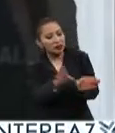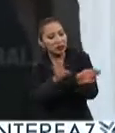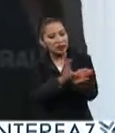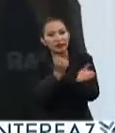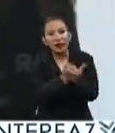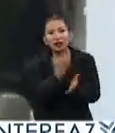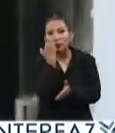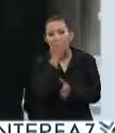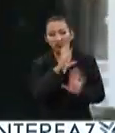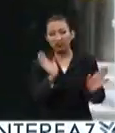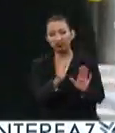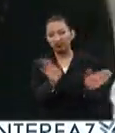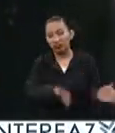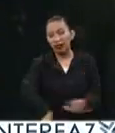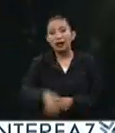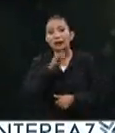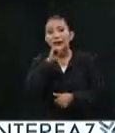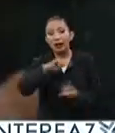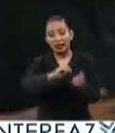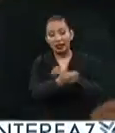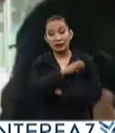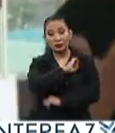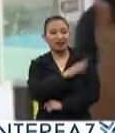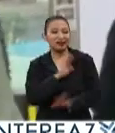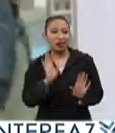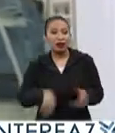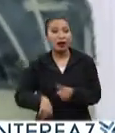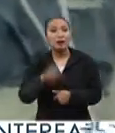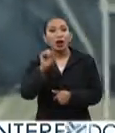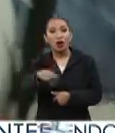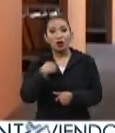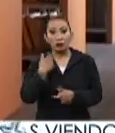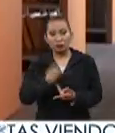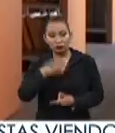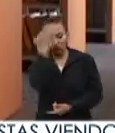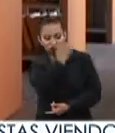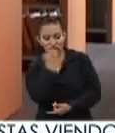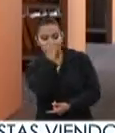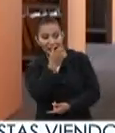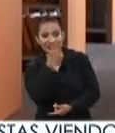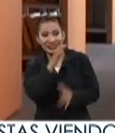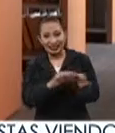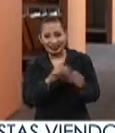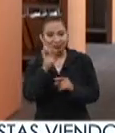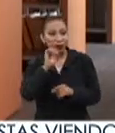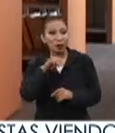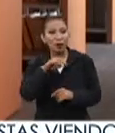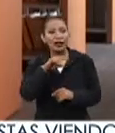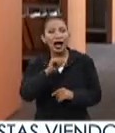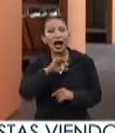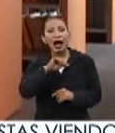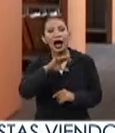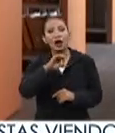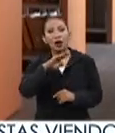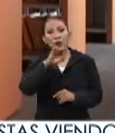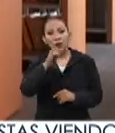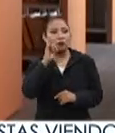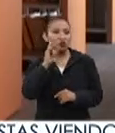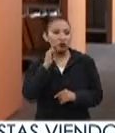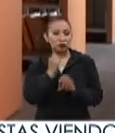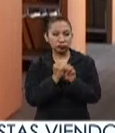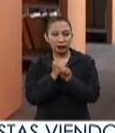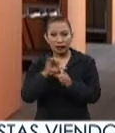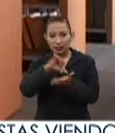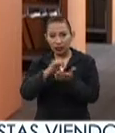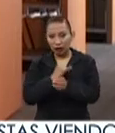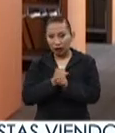certificados escolares, así como su traducción al español por parte de un perito, explica la doctora Mónica Jacobo, académica del